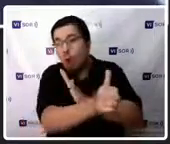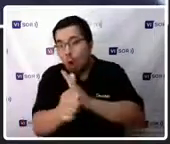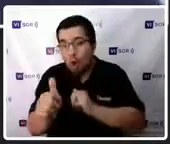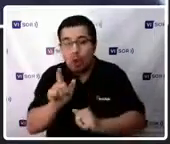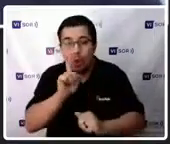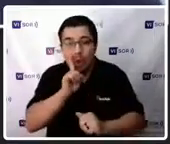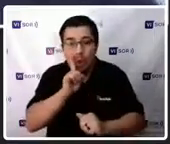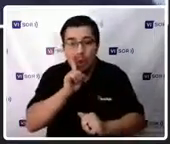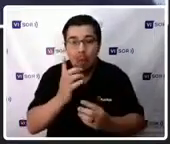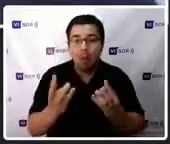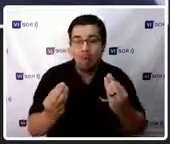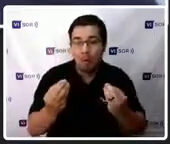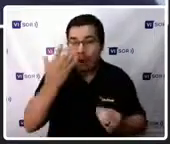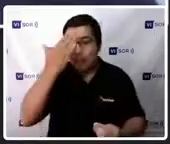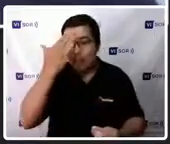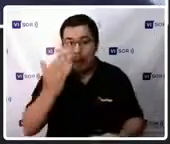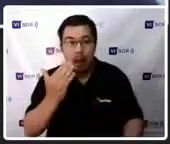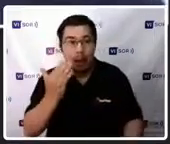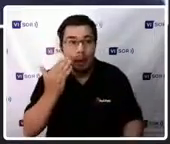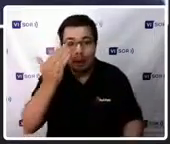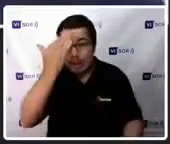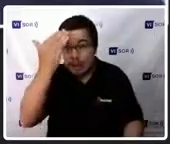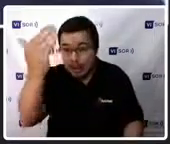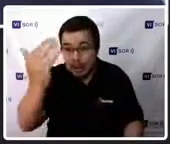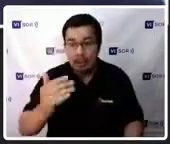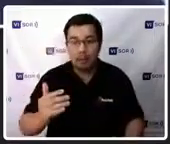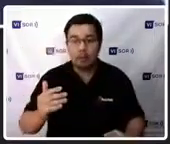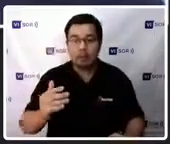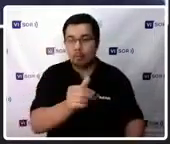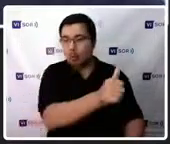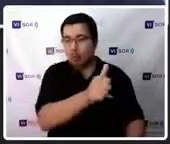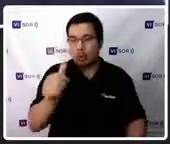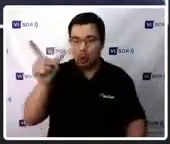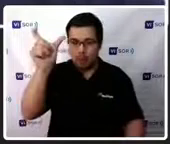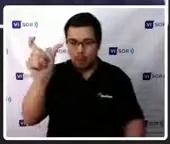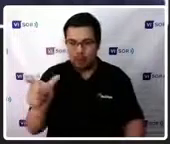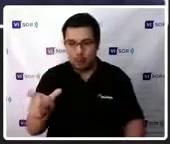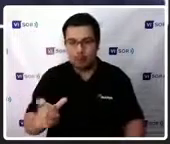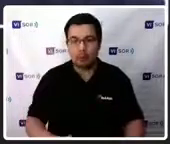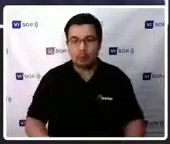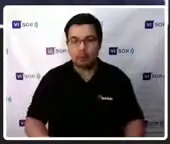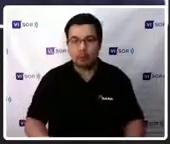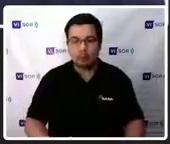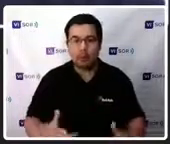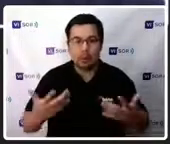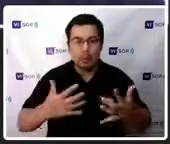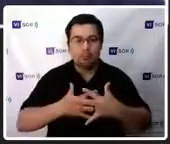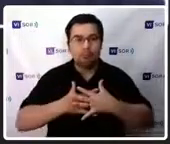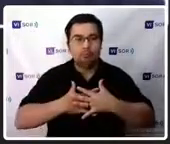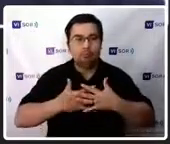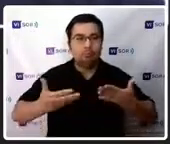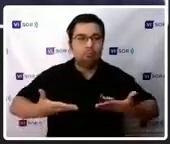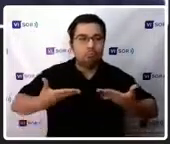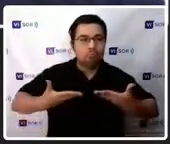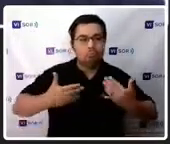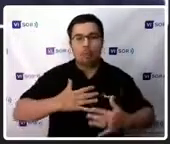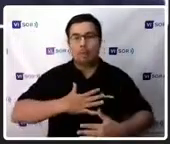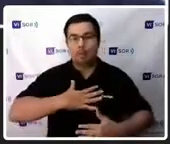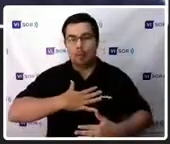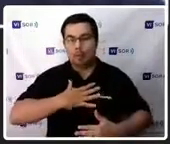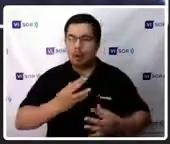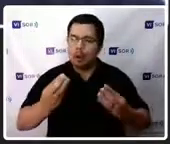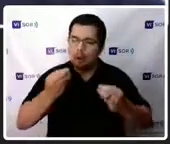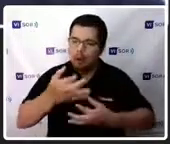primero, y eso se entiende muy bien acá y eso me encanta. O sea, lo Claro. respeto muchísimo. No, qué bien que lo menciones, Fernando. La